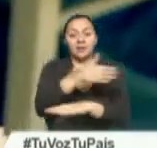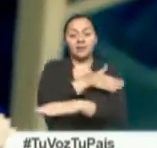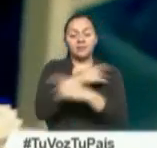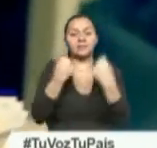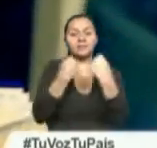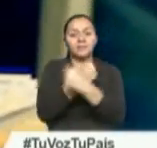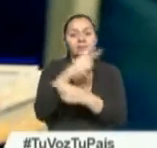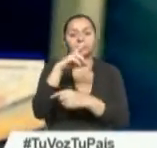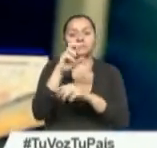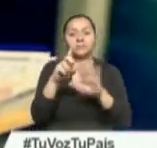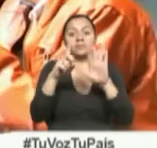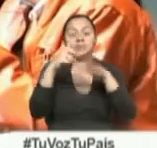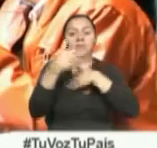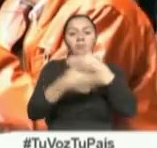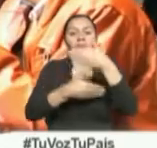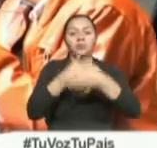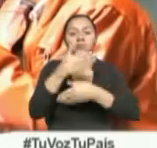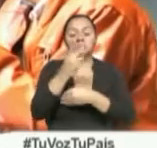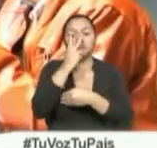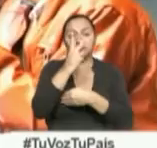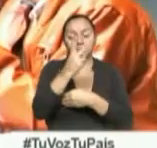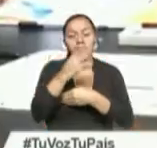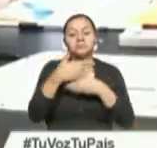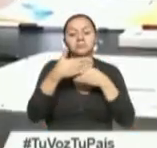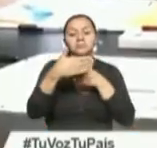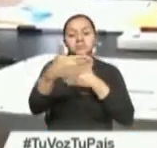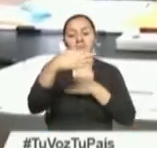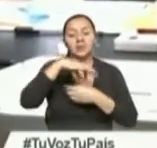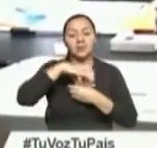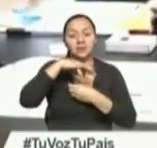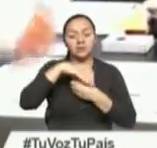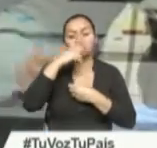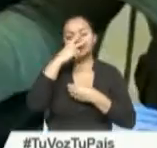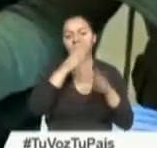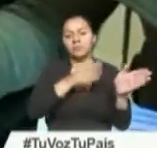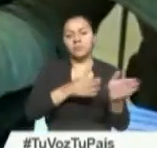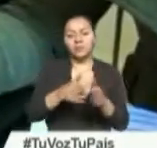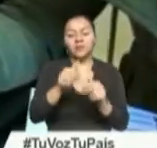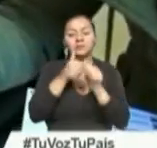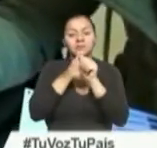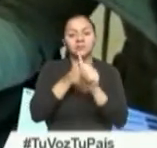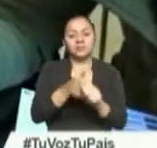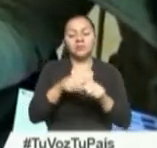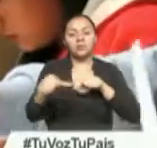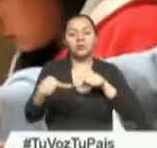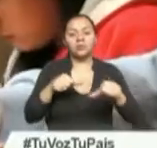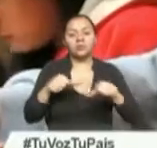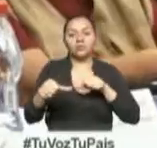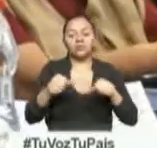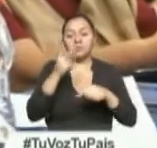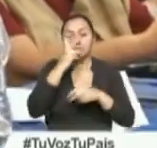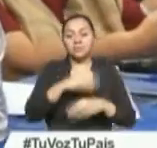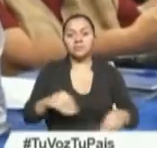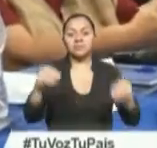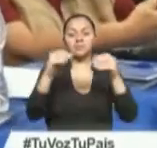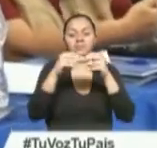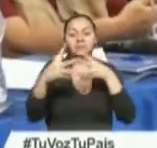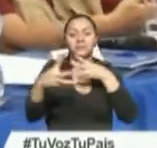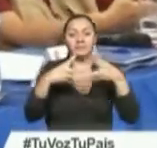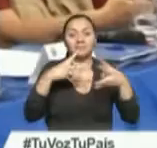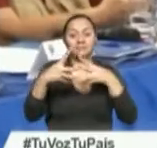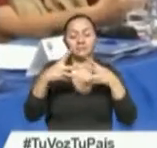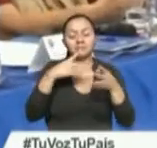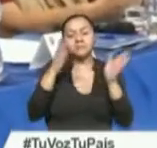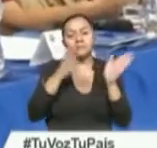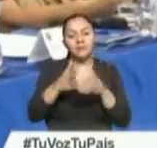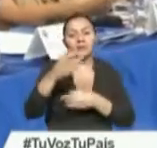2017, los procesos y etapas hacia los próximos comicios están dentro del plan de seguimiento y auditorías que han permitido transparentar el accionar